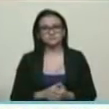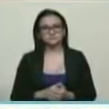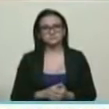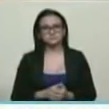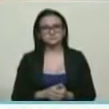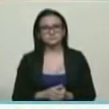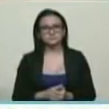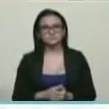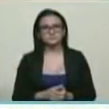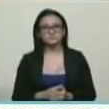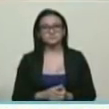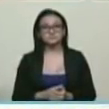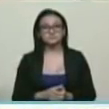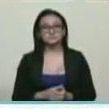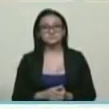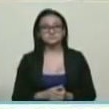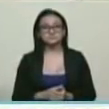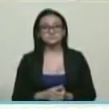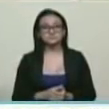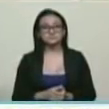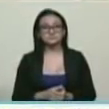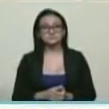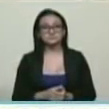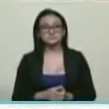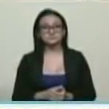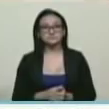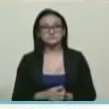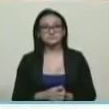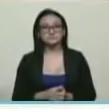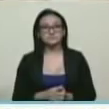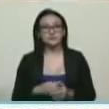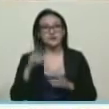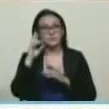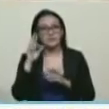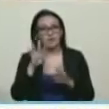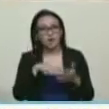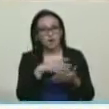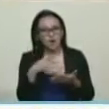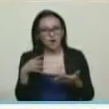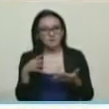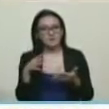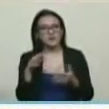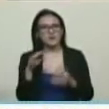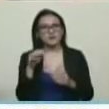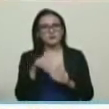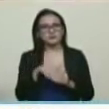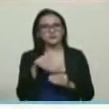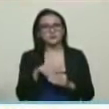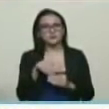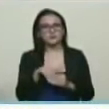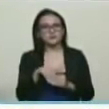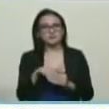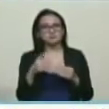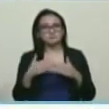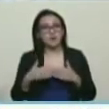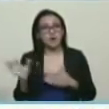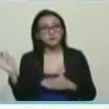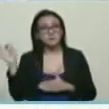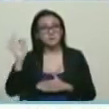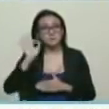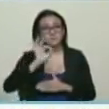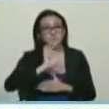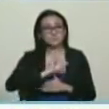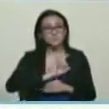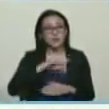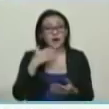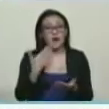inicialmente, prácticamente respetando el cronograma electoral. Y bueno, lo que queda del día hasta que haya